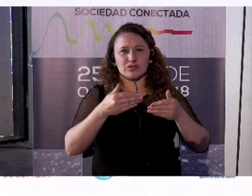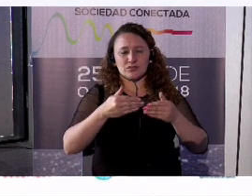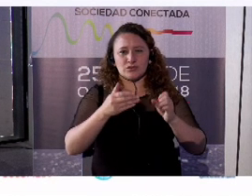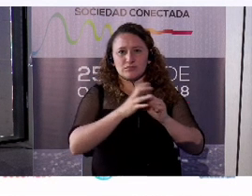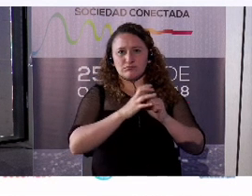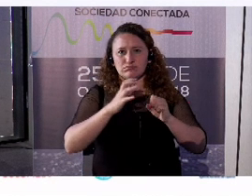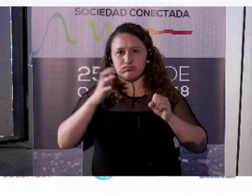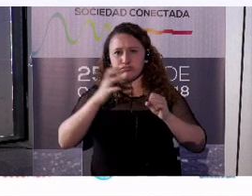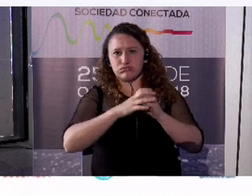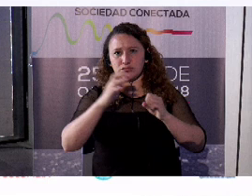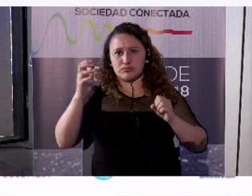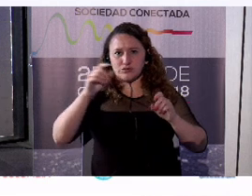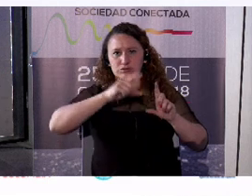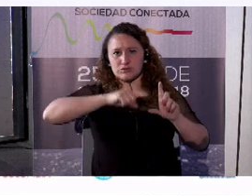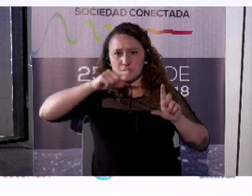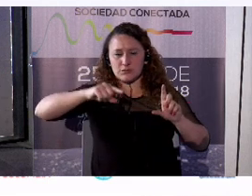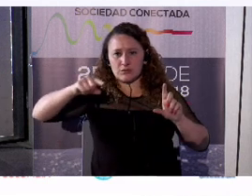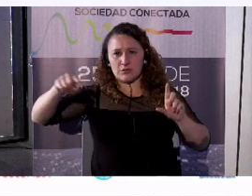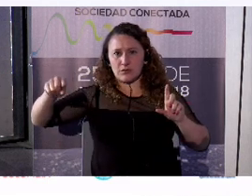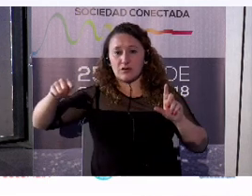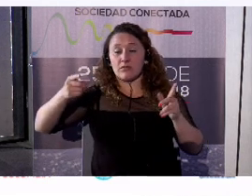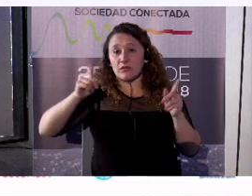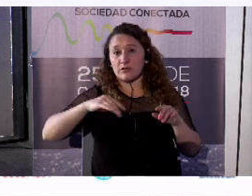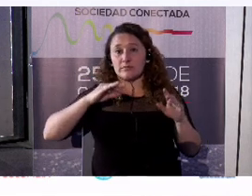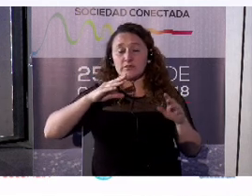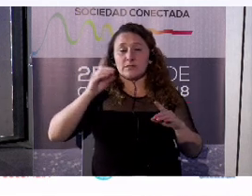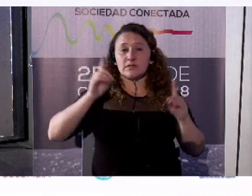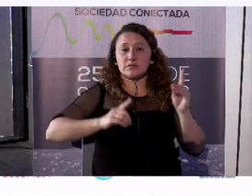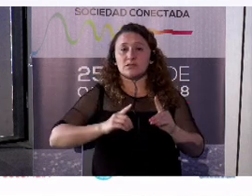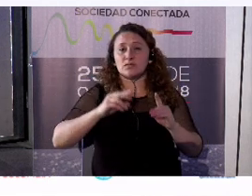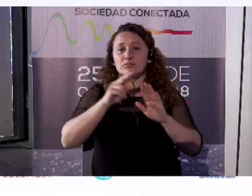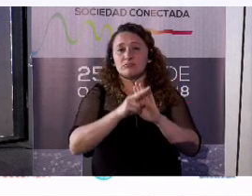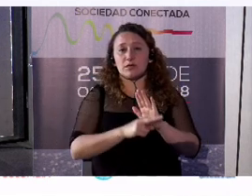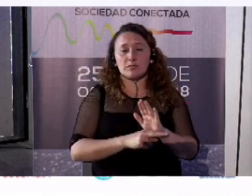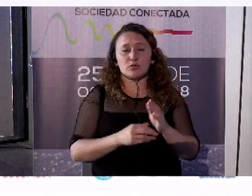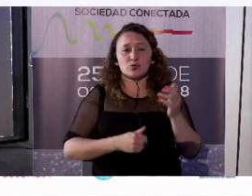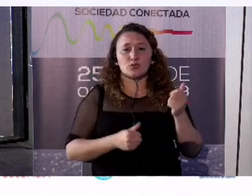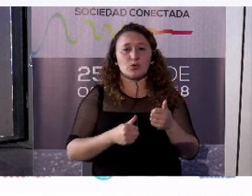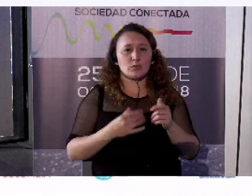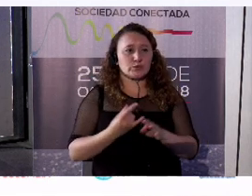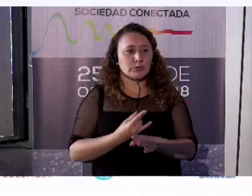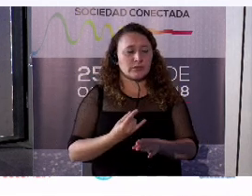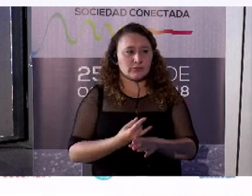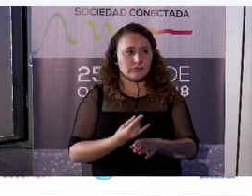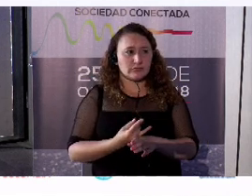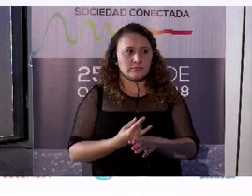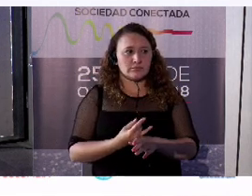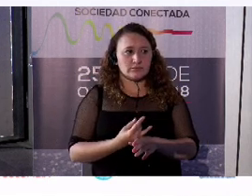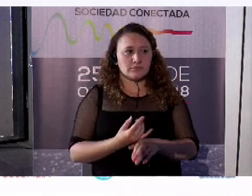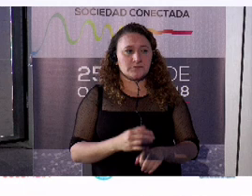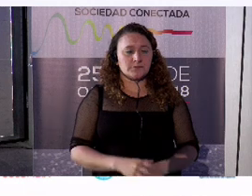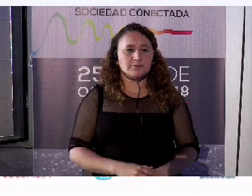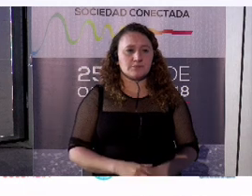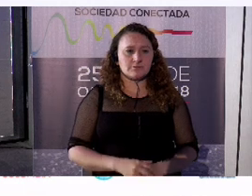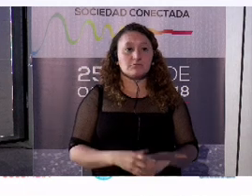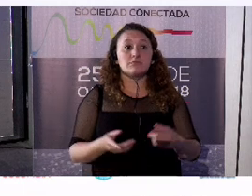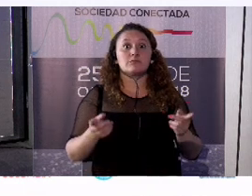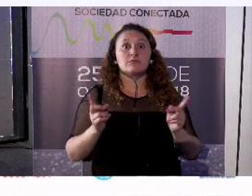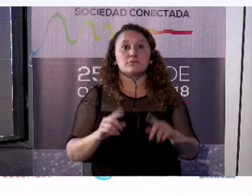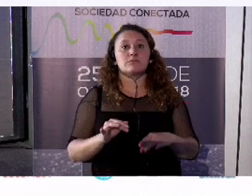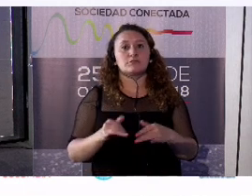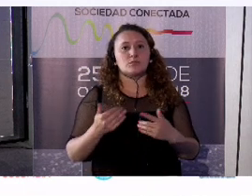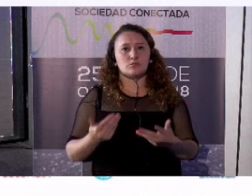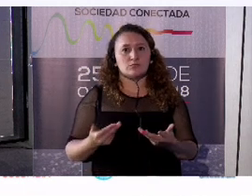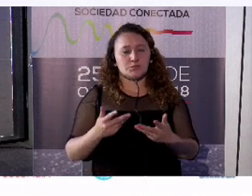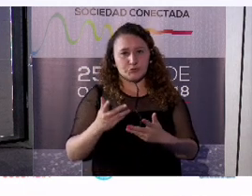toma decisiones que tienen para decidir qué tipo de parámetros van a usar y van tener que